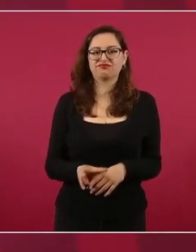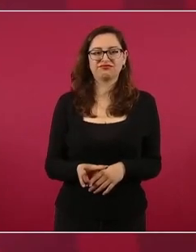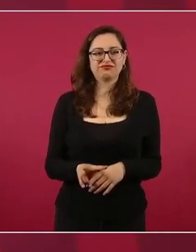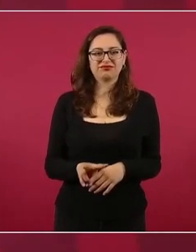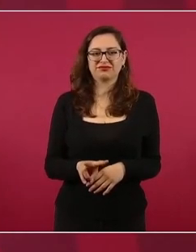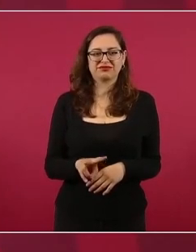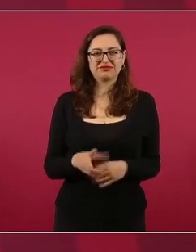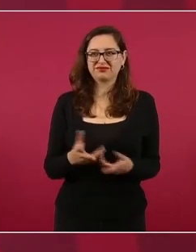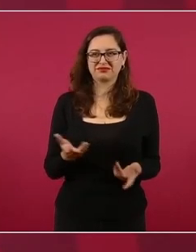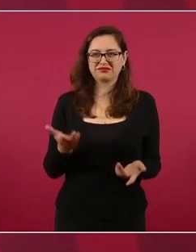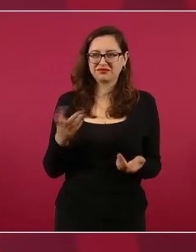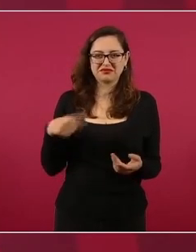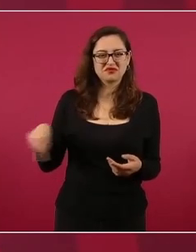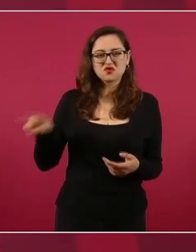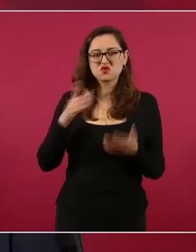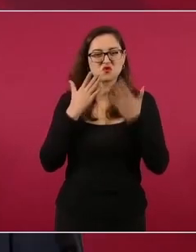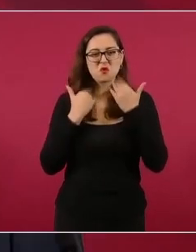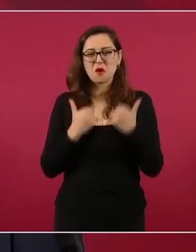indignidad,